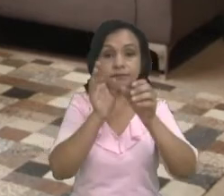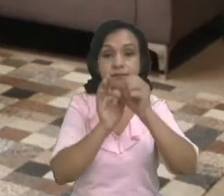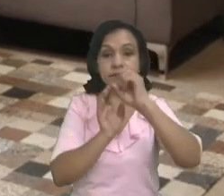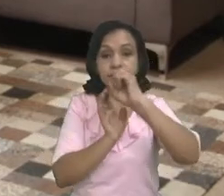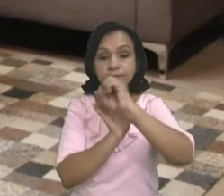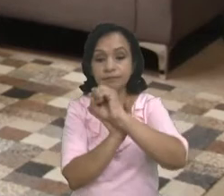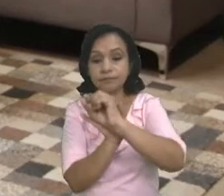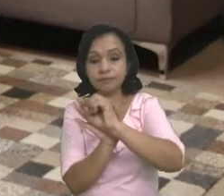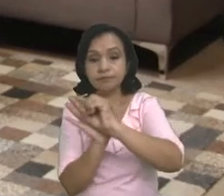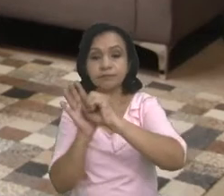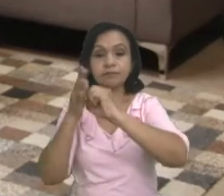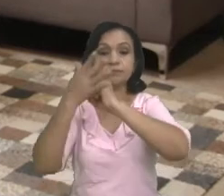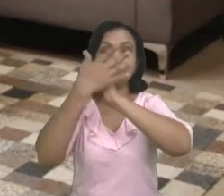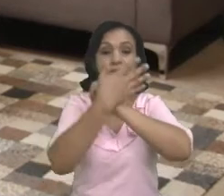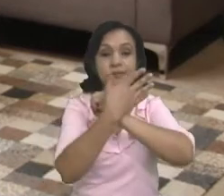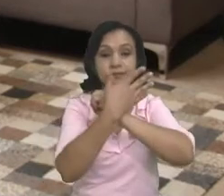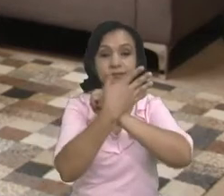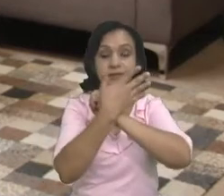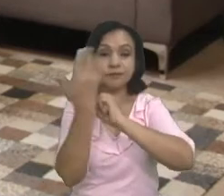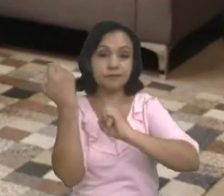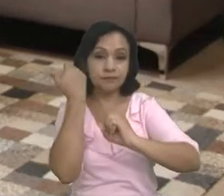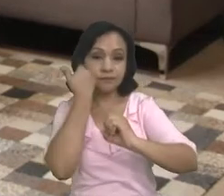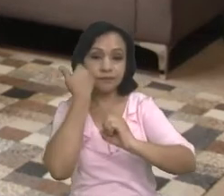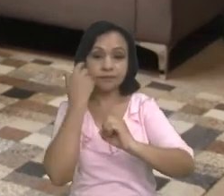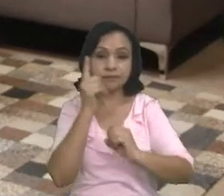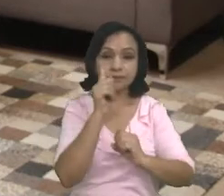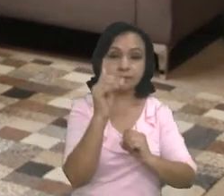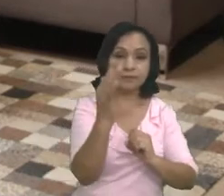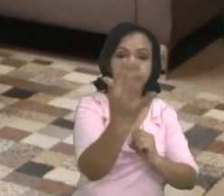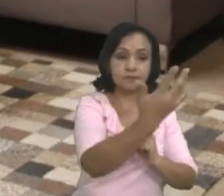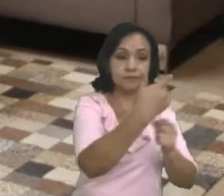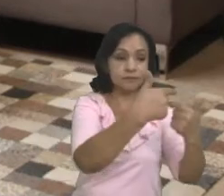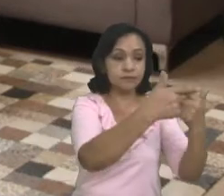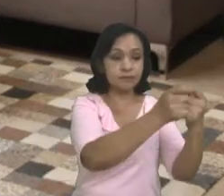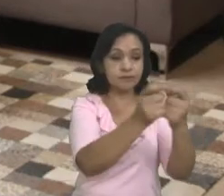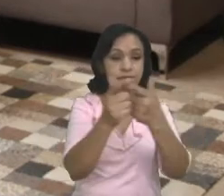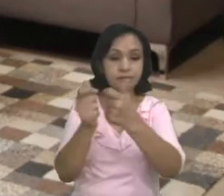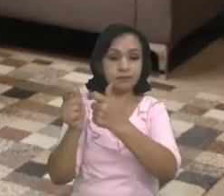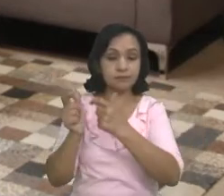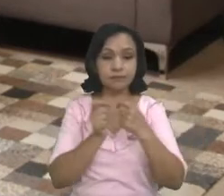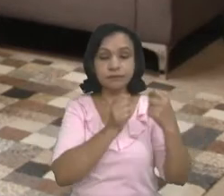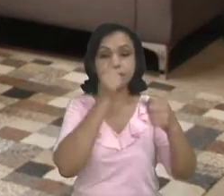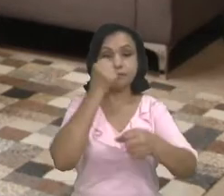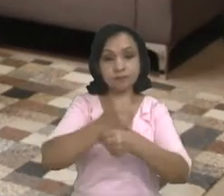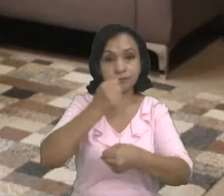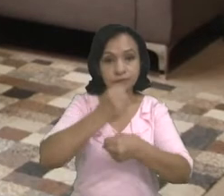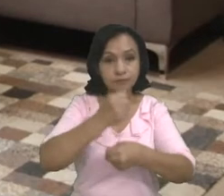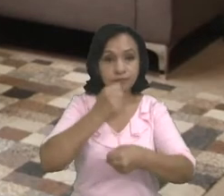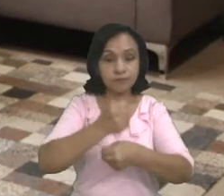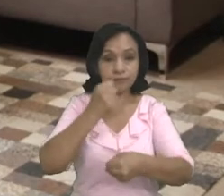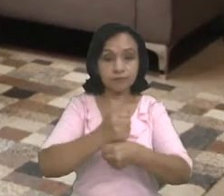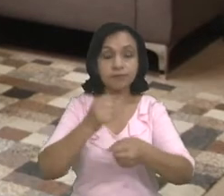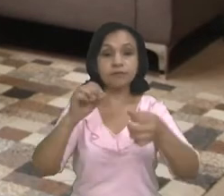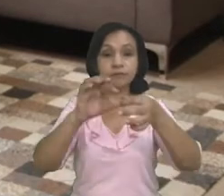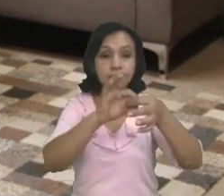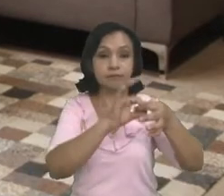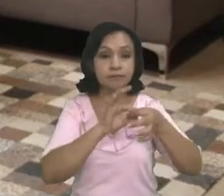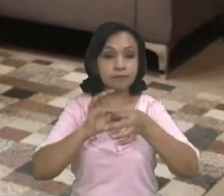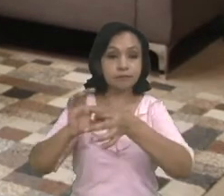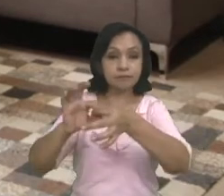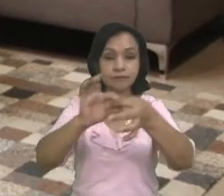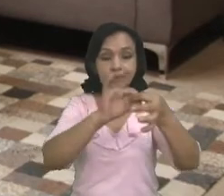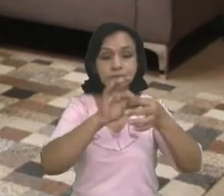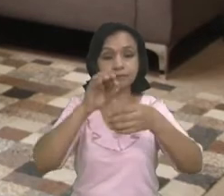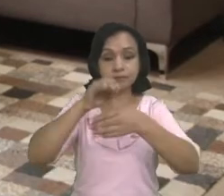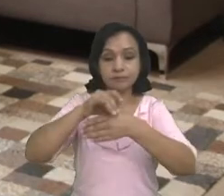entonces ahí en todos estos puertos de esta comisión está trabajando nosotros tenemos la una